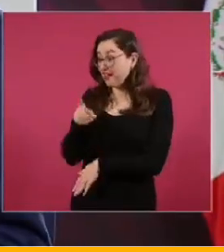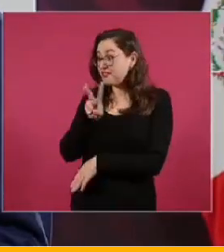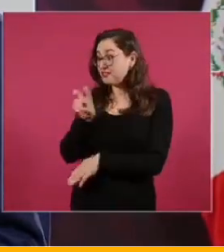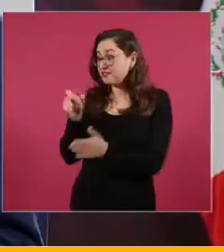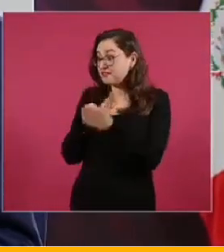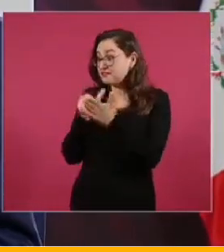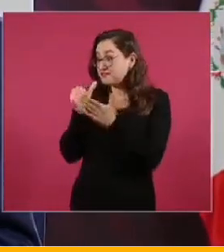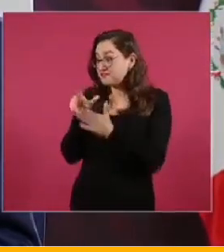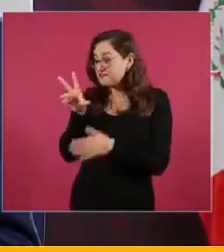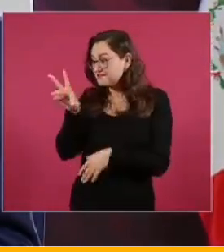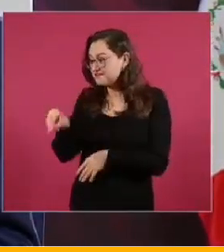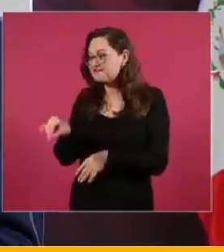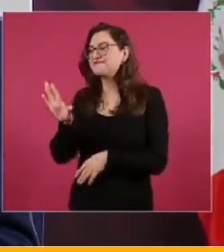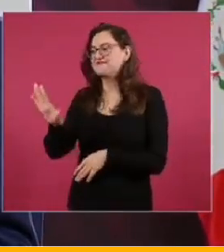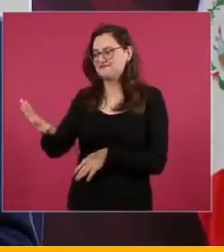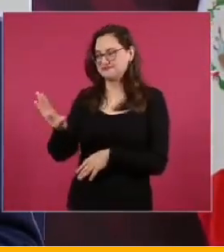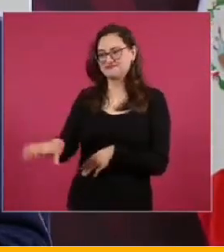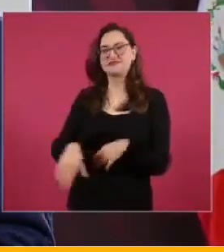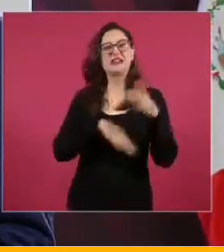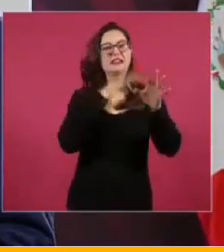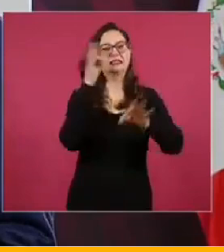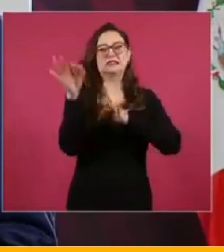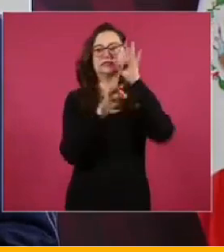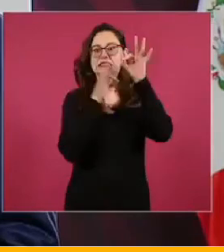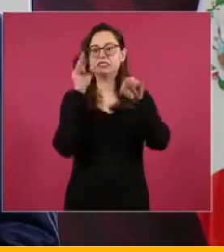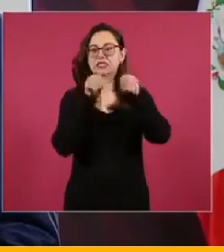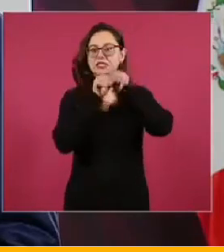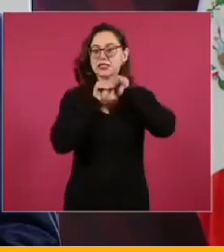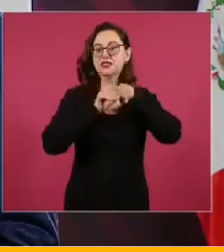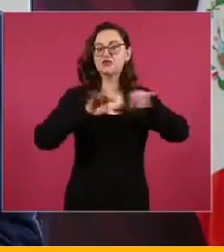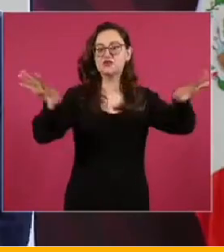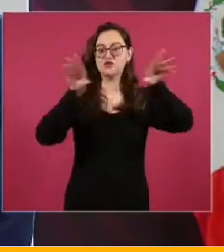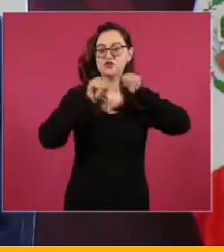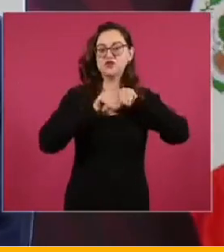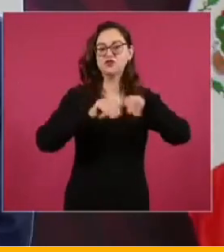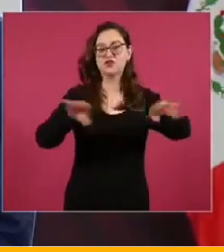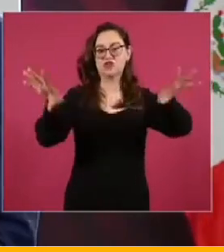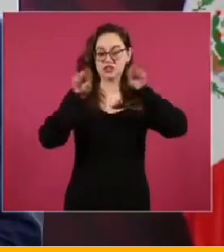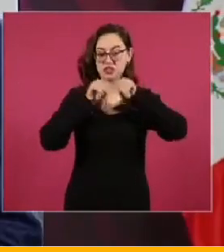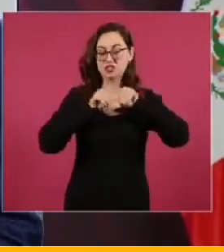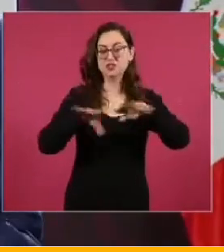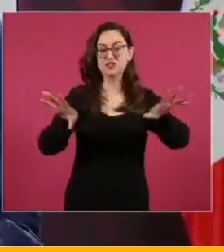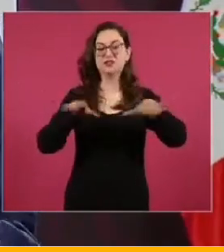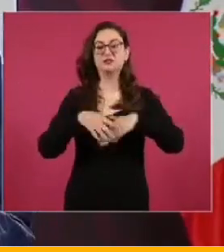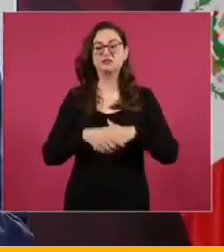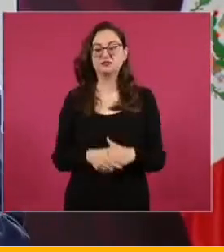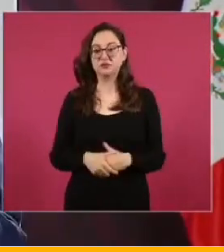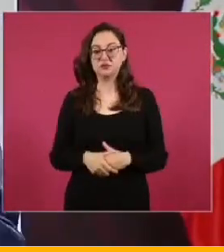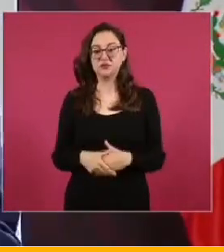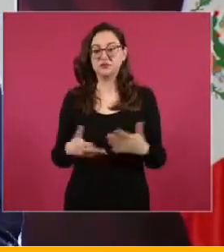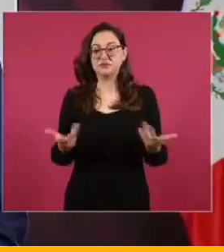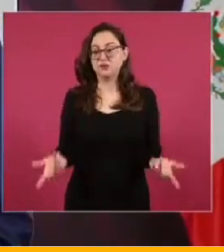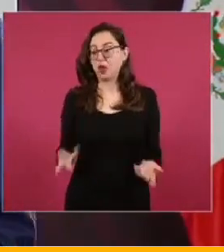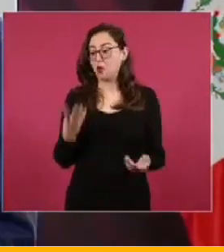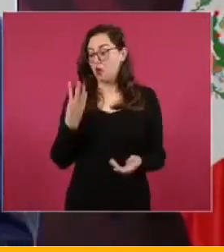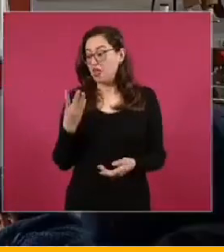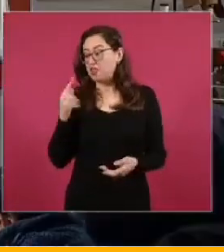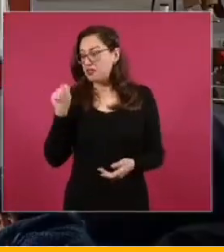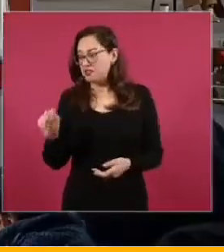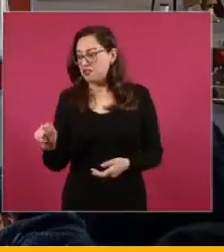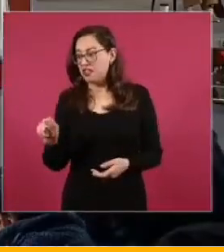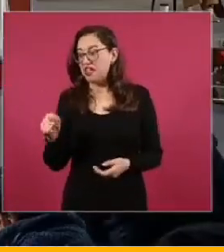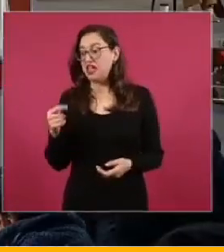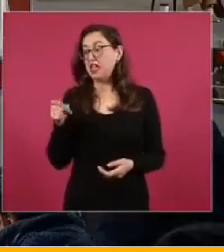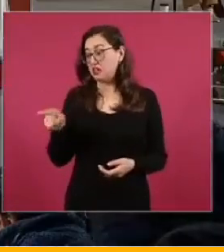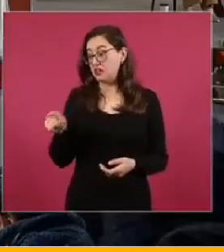Veracruz, o mejor dicho, que Rocío Nale y el movimiento a